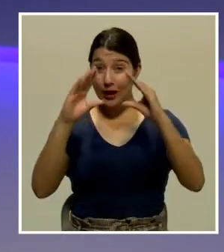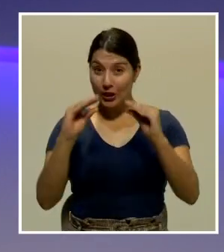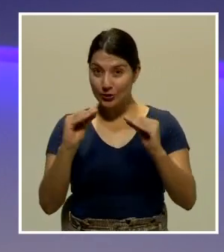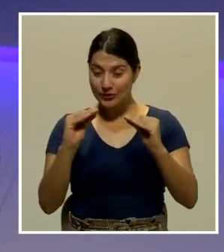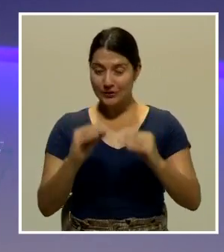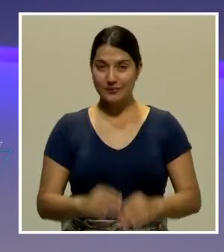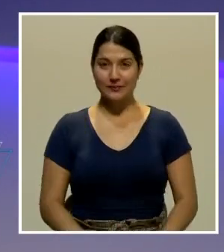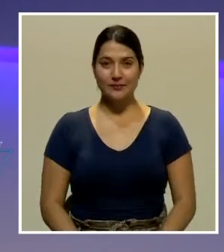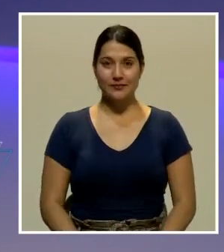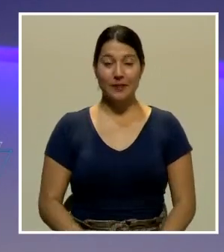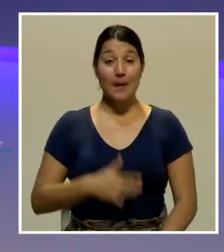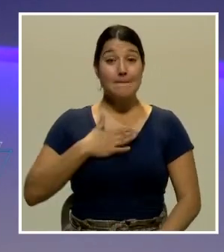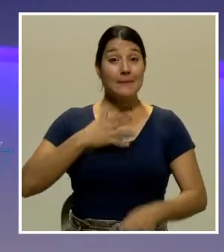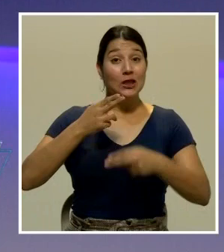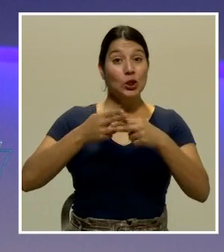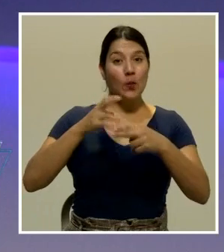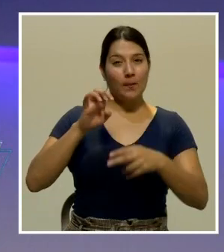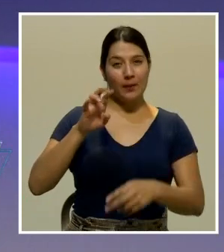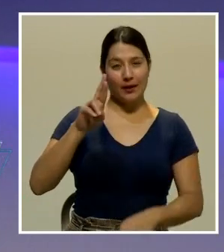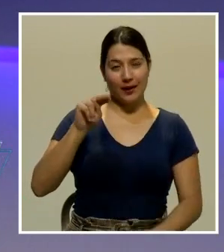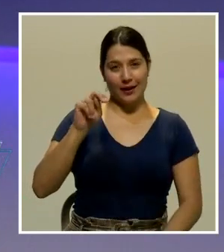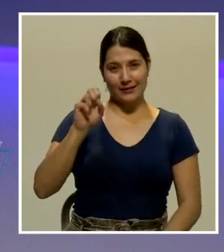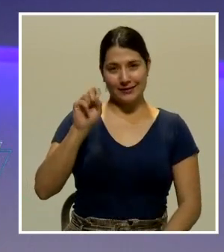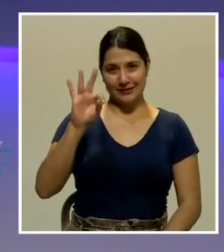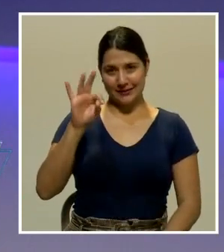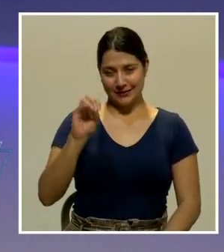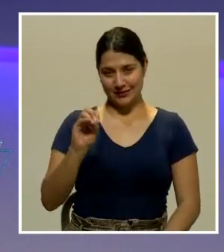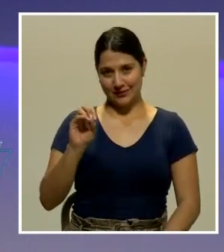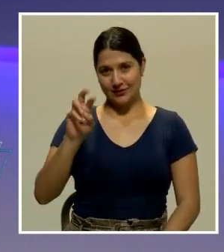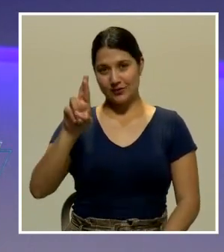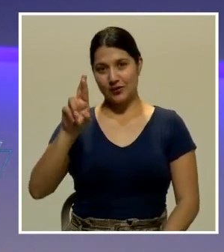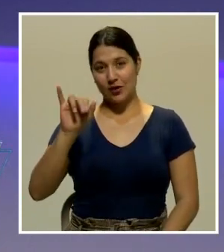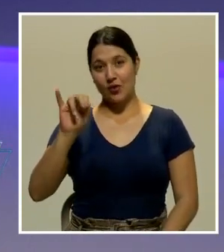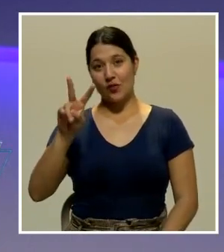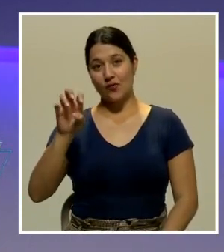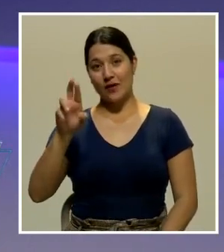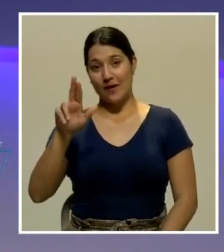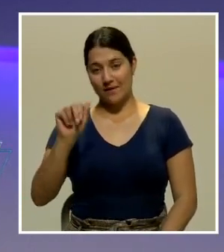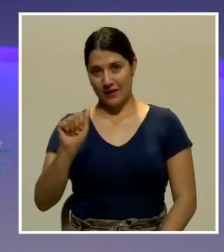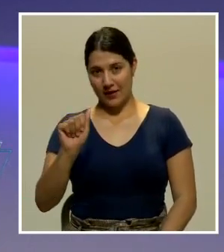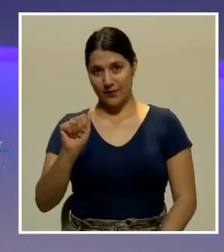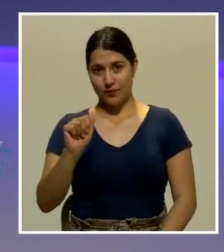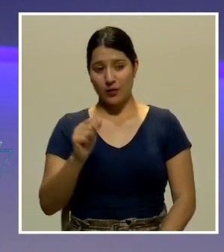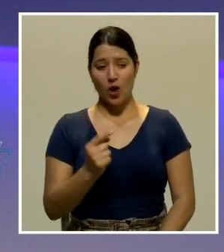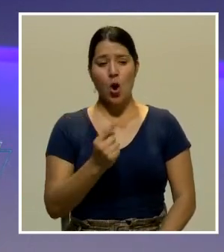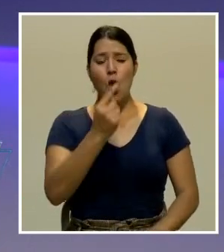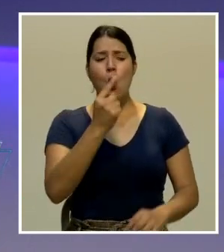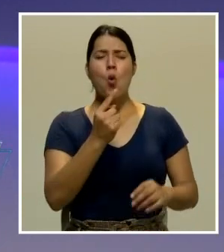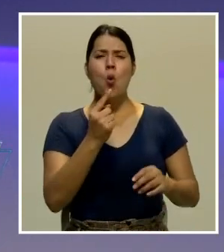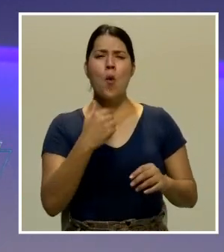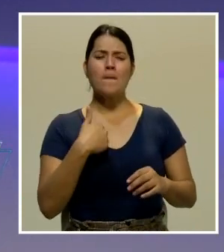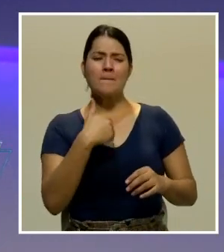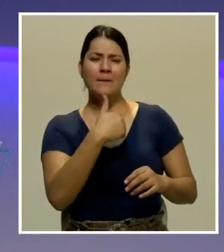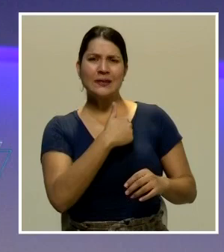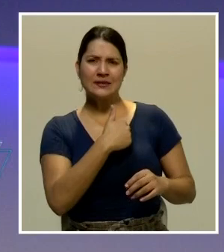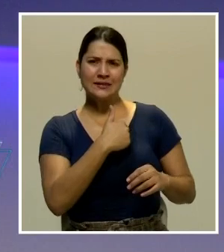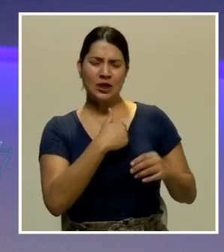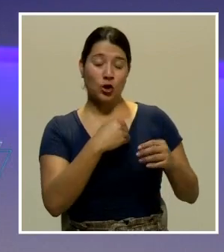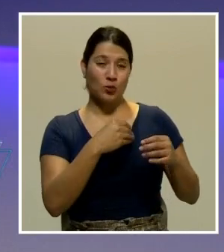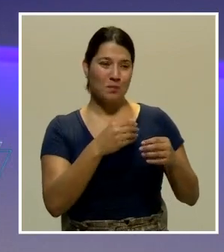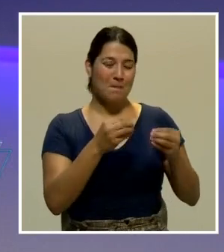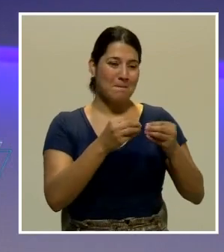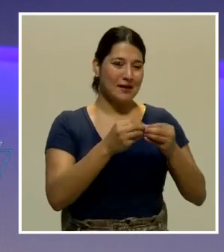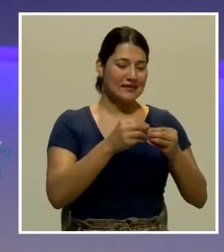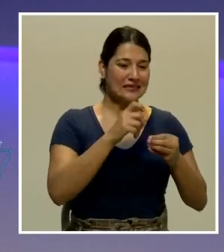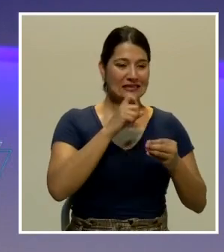noche. Soy Ernesto Rivera. Una de las carteras más polémicas e incómodas